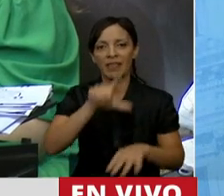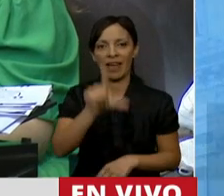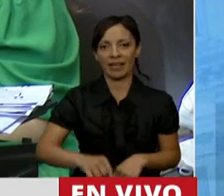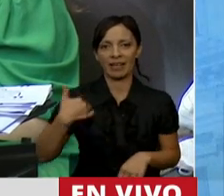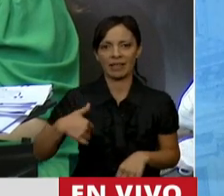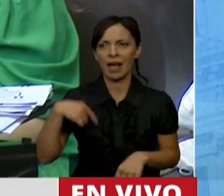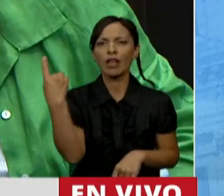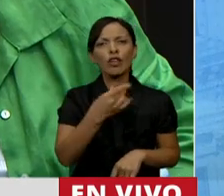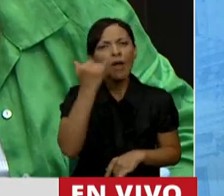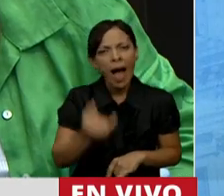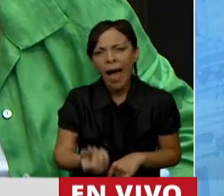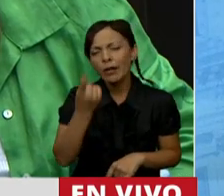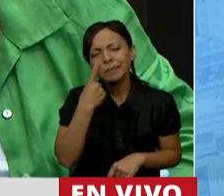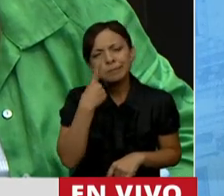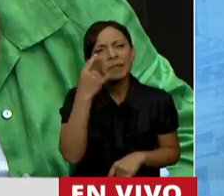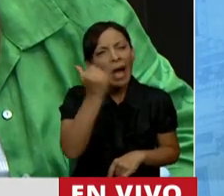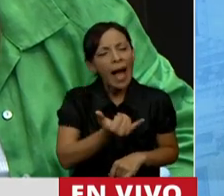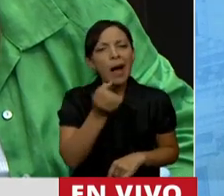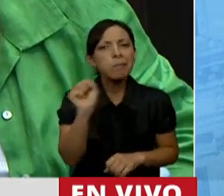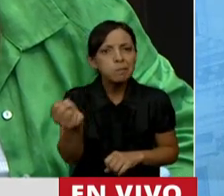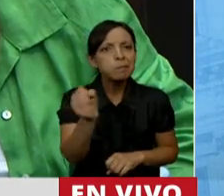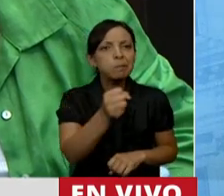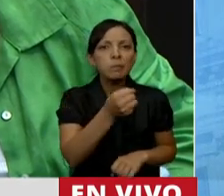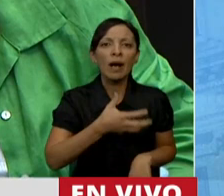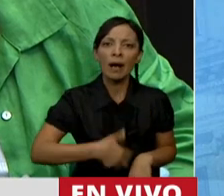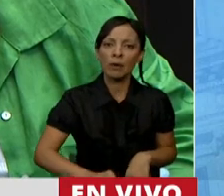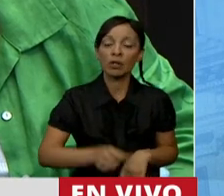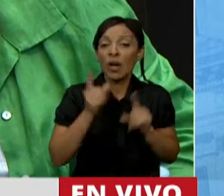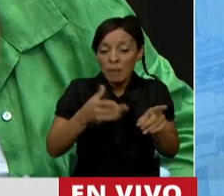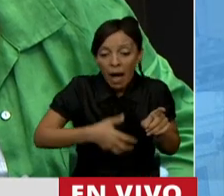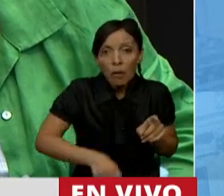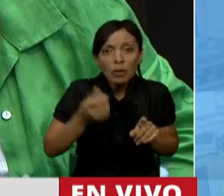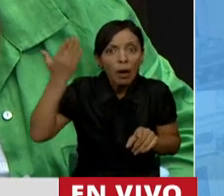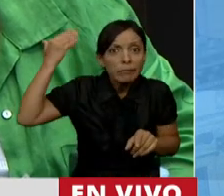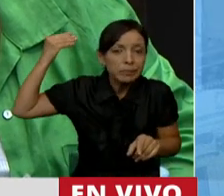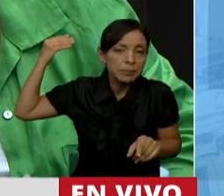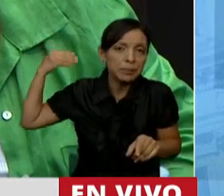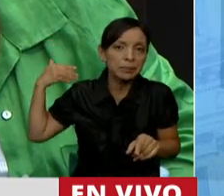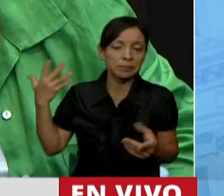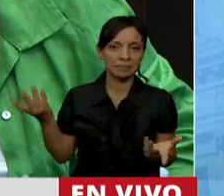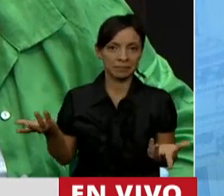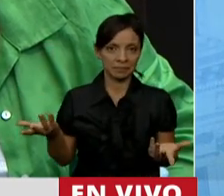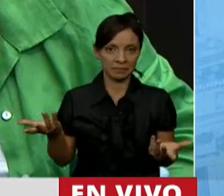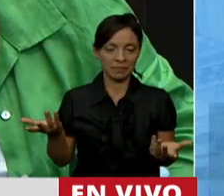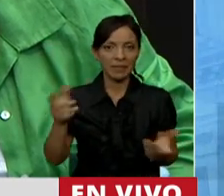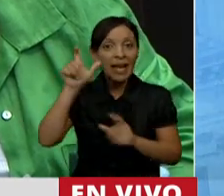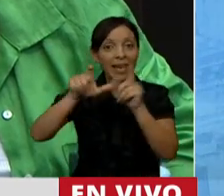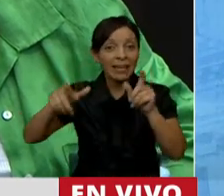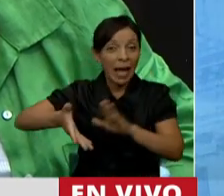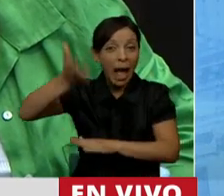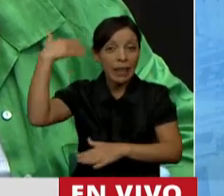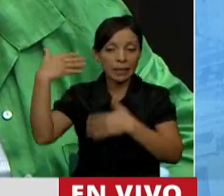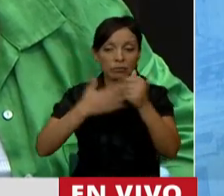a alguien. Y además sucede desde que el mundo es mundo. La gente construía